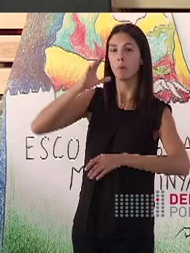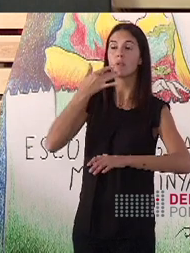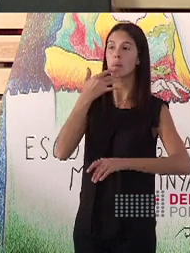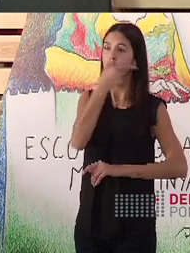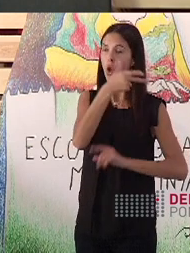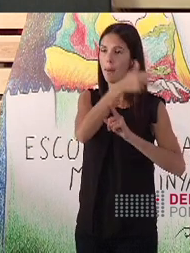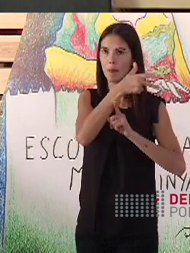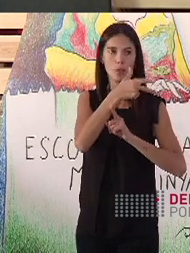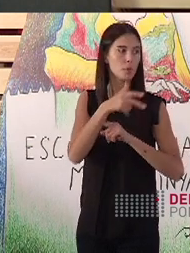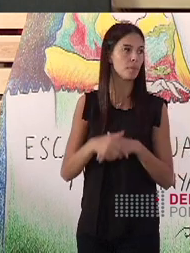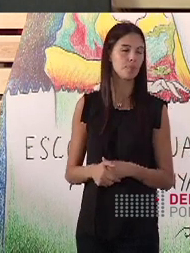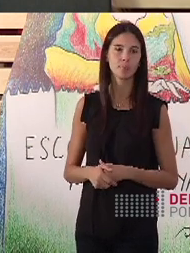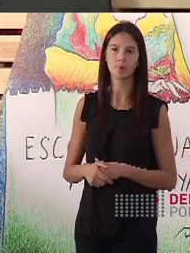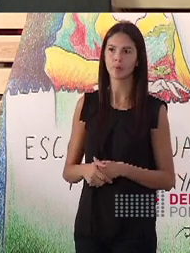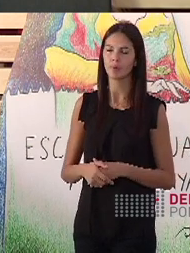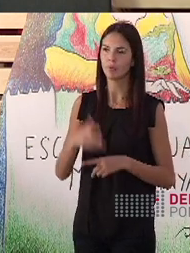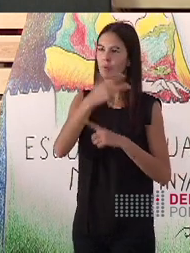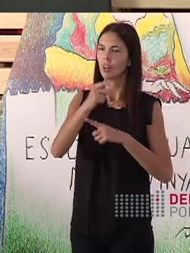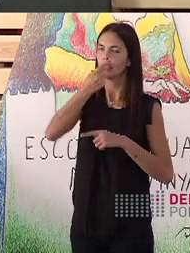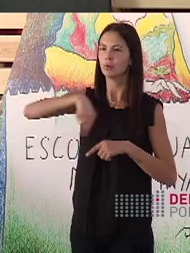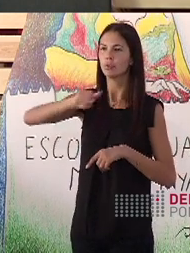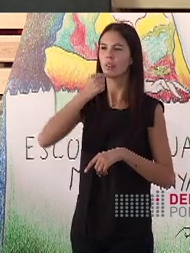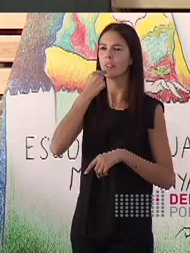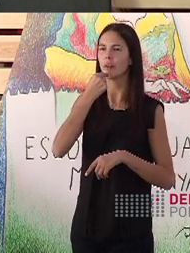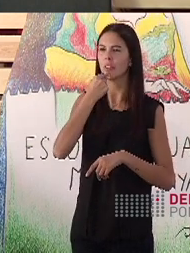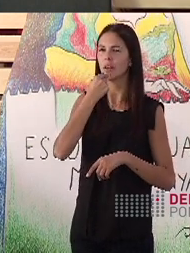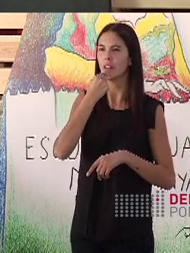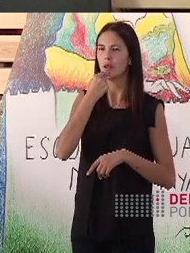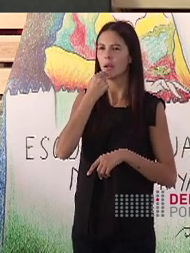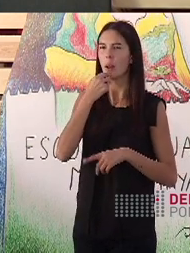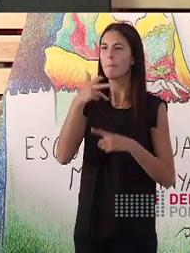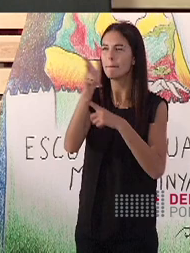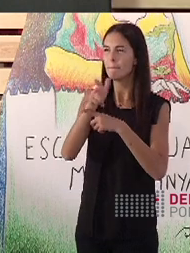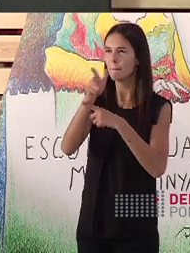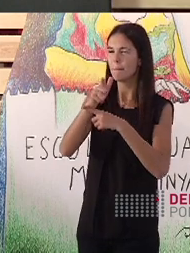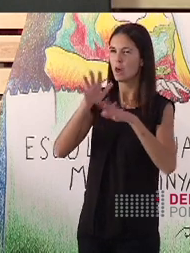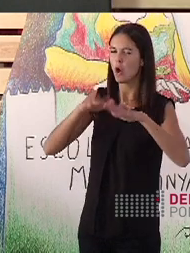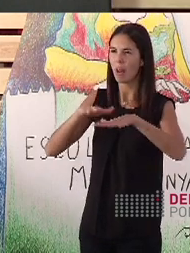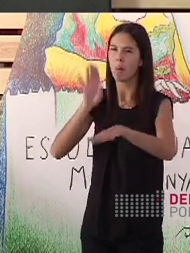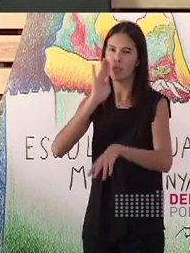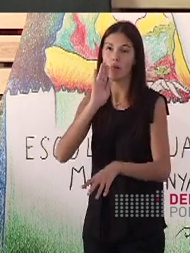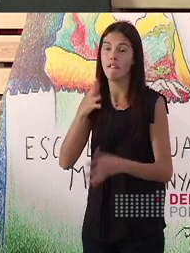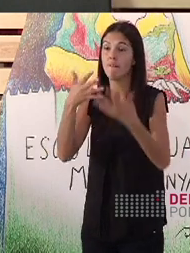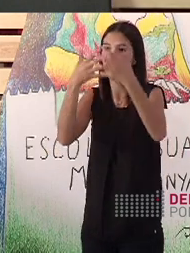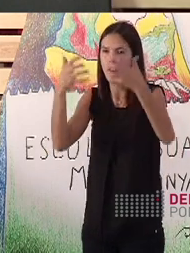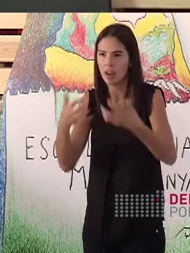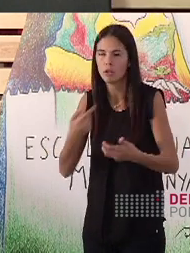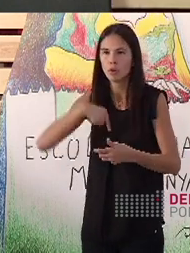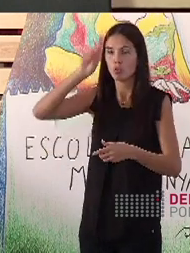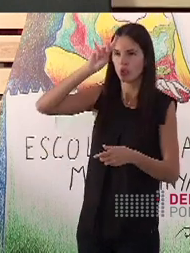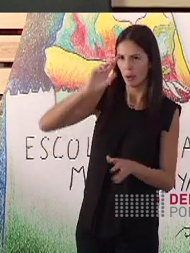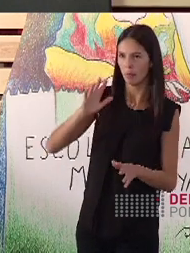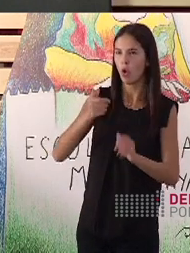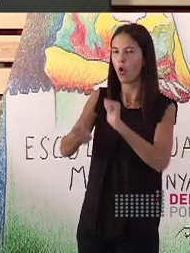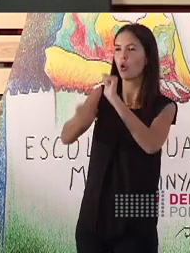vídeo, nosotras, lo que decía Azúa, teníamos el vídeo de manada porno, bueno, pues hay frases, que no sabemos si nos las han copiado a nosotras